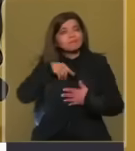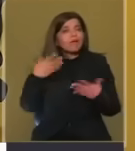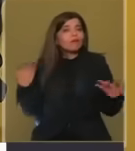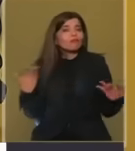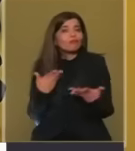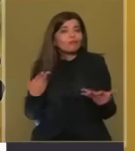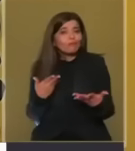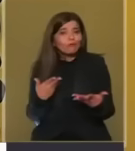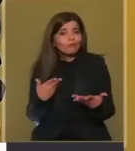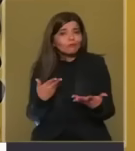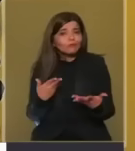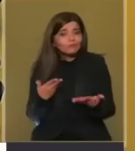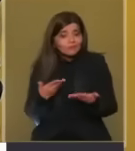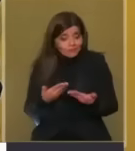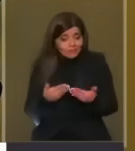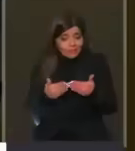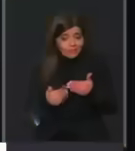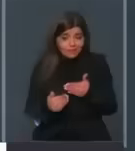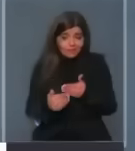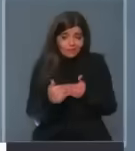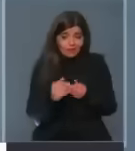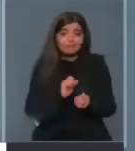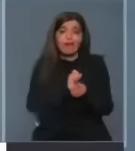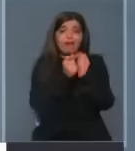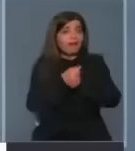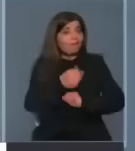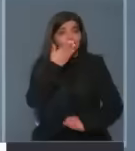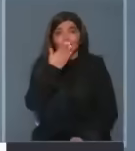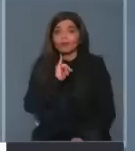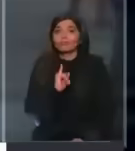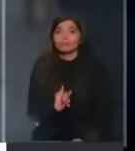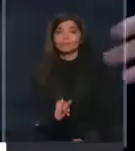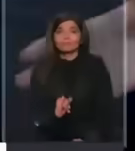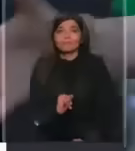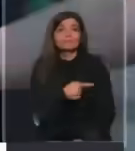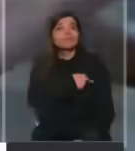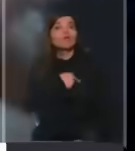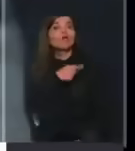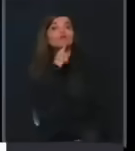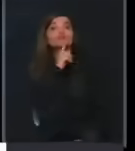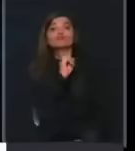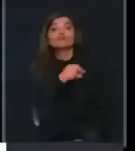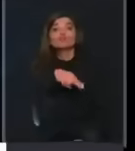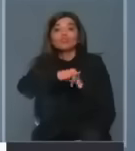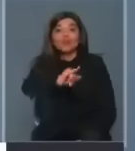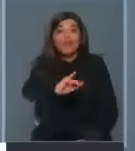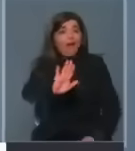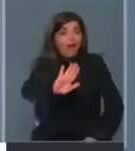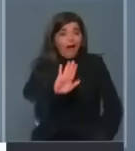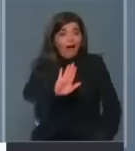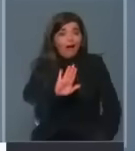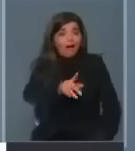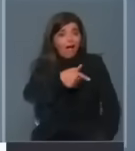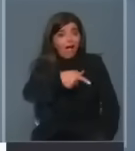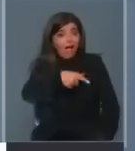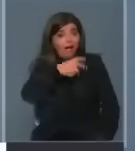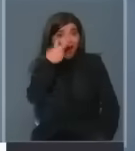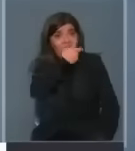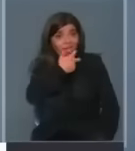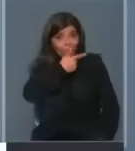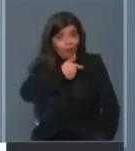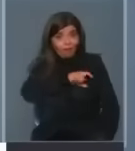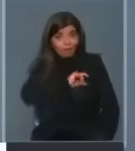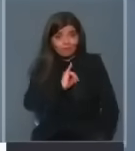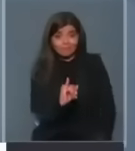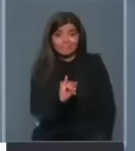que sin ninguna duda van a ser para mejor. Se llama Tony. ¿Qué tal, chicos? ¿Cómo estáis? ¡Hola! ¡Y hablas español! ¿Cómo estás? De